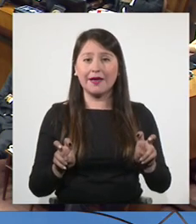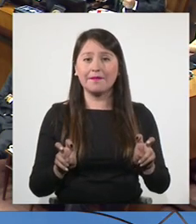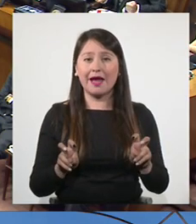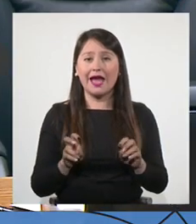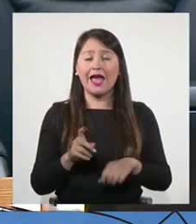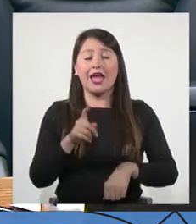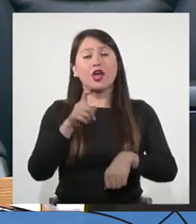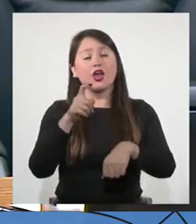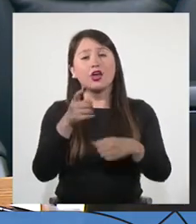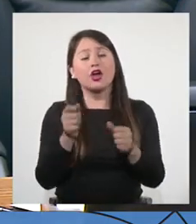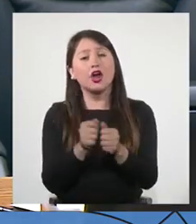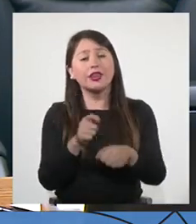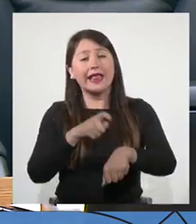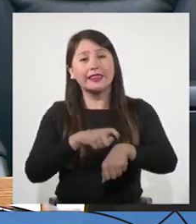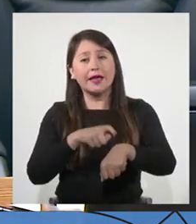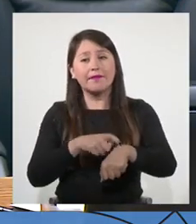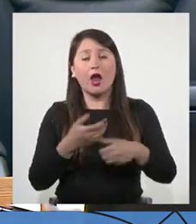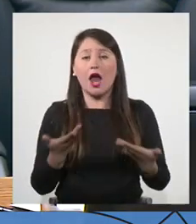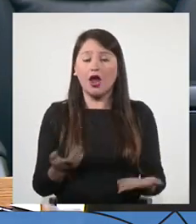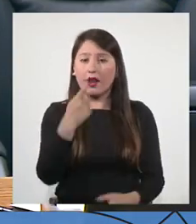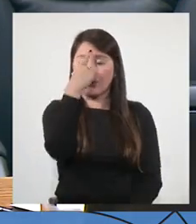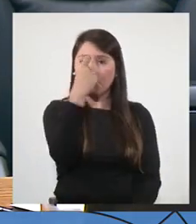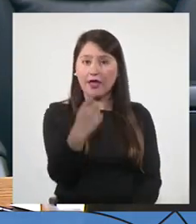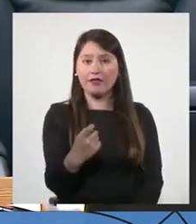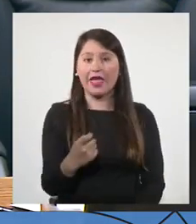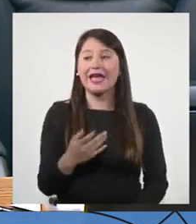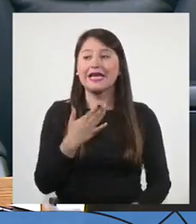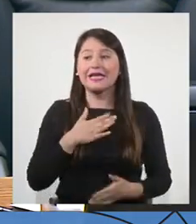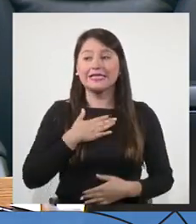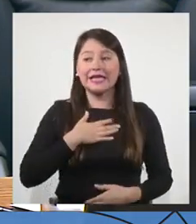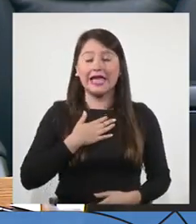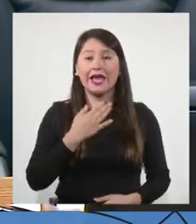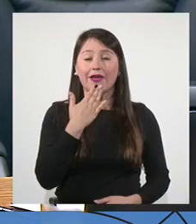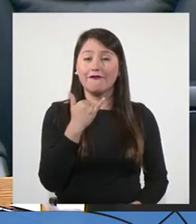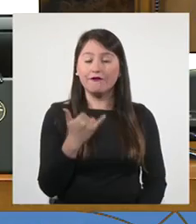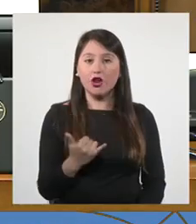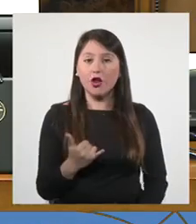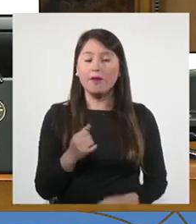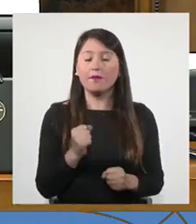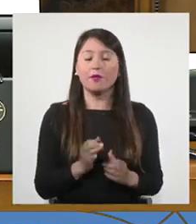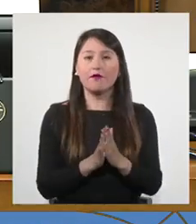les pediría que por favor nos apliquemos y que fuera de broma siguiéramos adelante con la discusión.